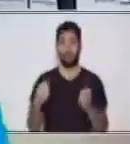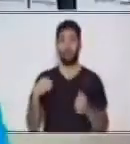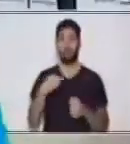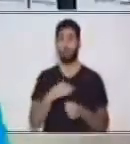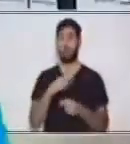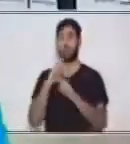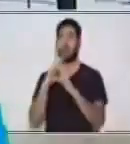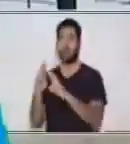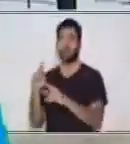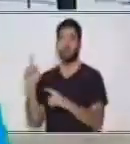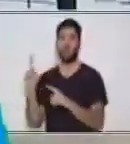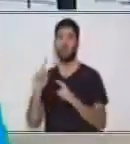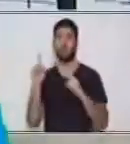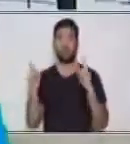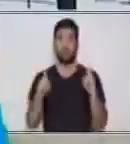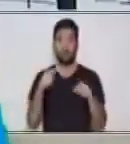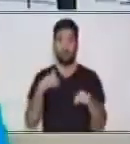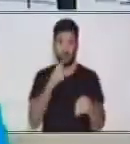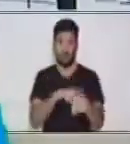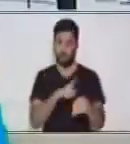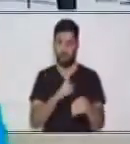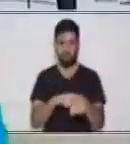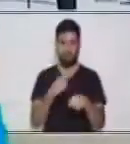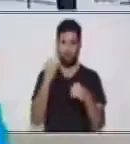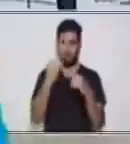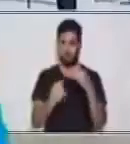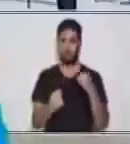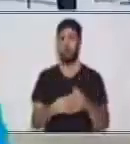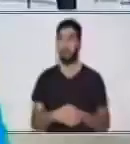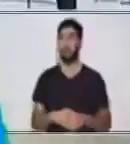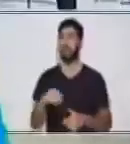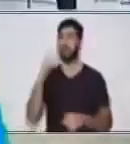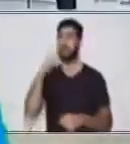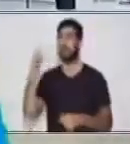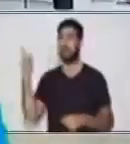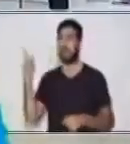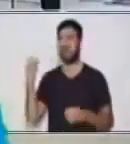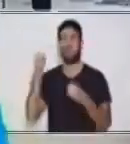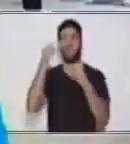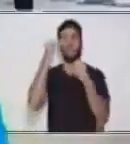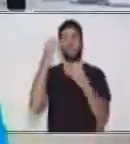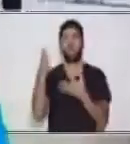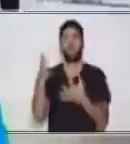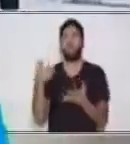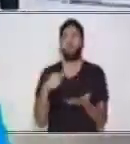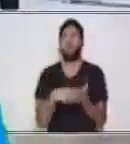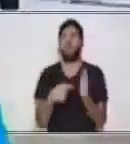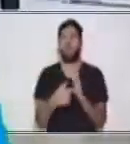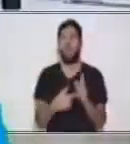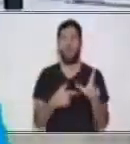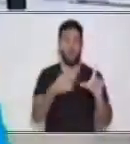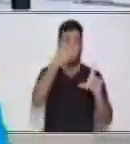preguntas rápidamente porque ya tenemos muy poco tiempo. ¿Qué información se encuentra en el eje vertical? ¿Recuerda?